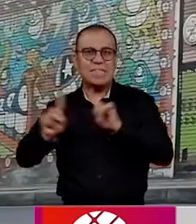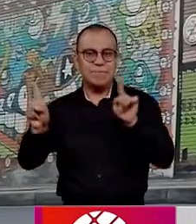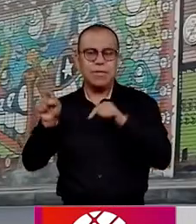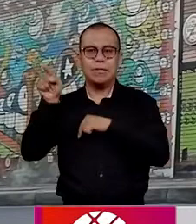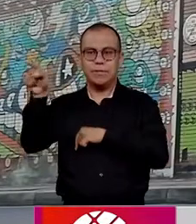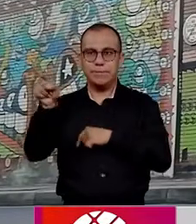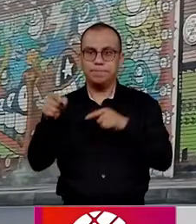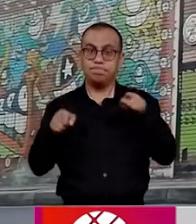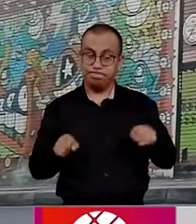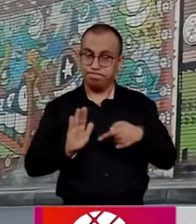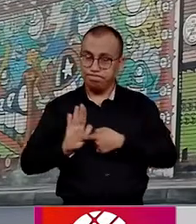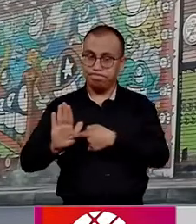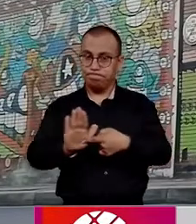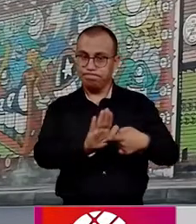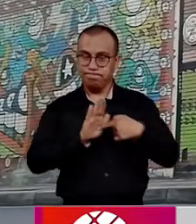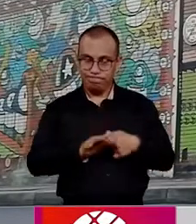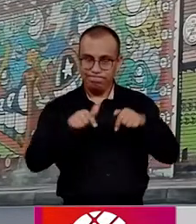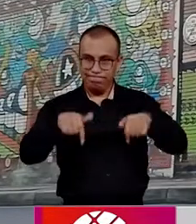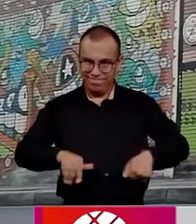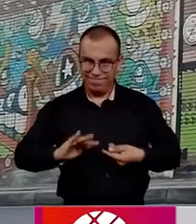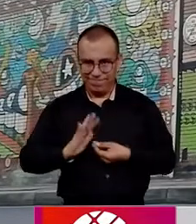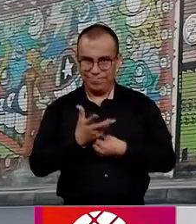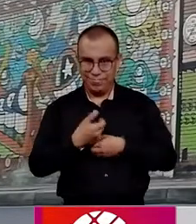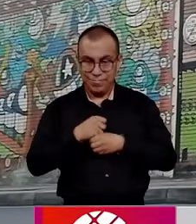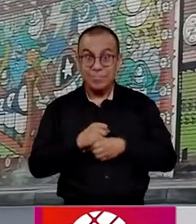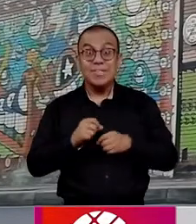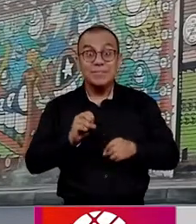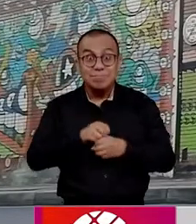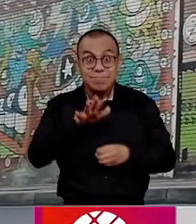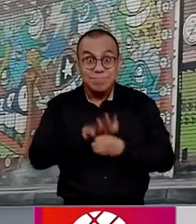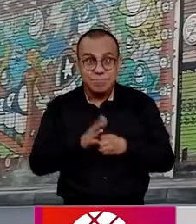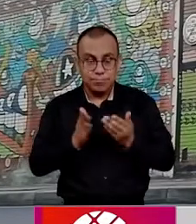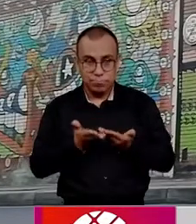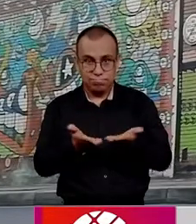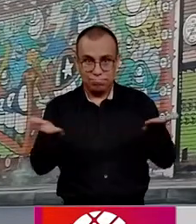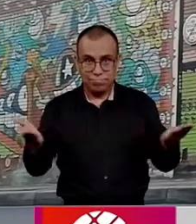desde esta exposición de arte en Distrito Graffiti en Puente